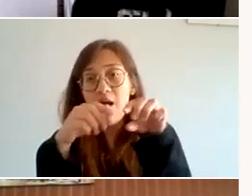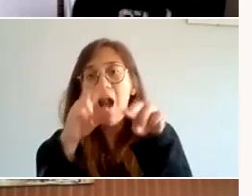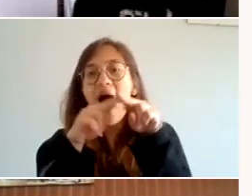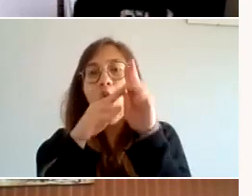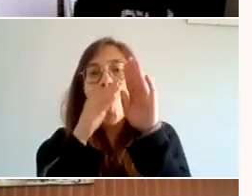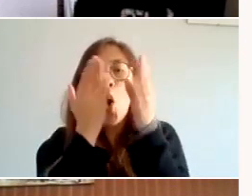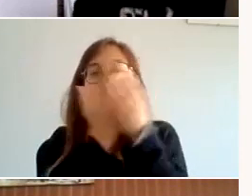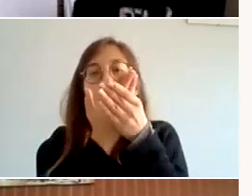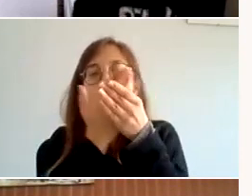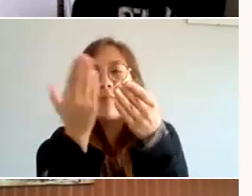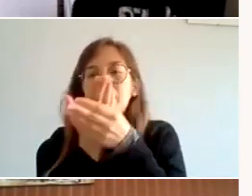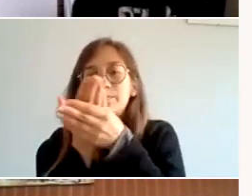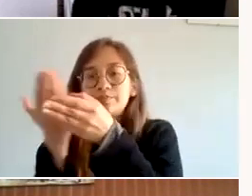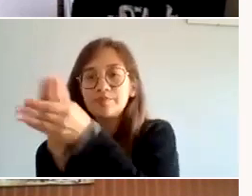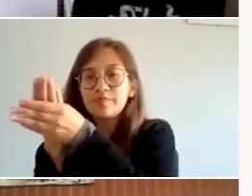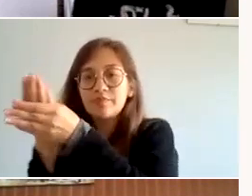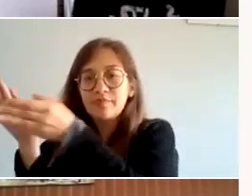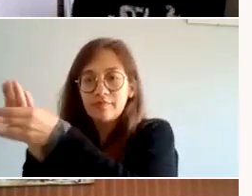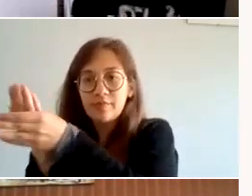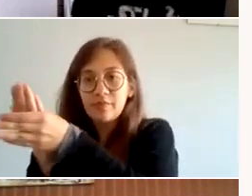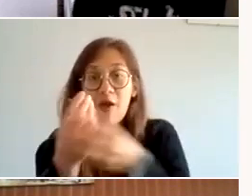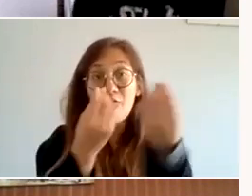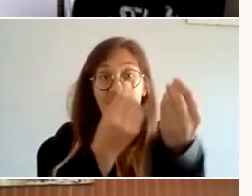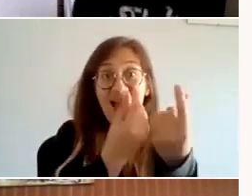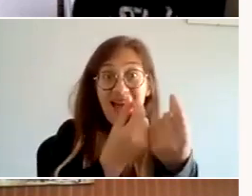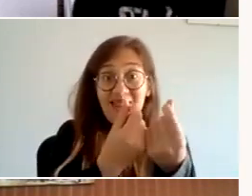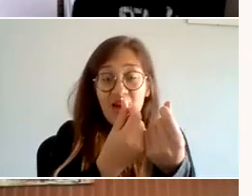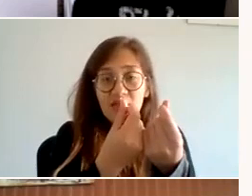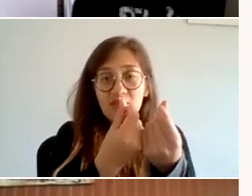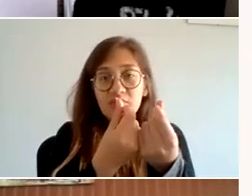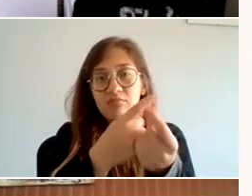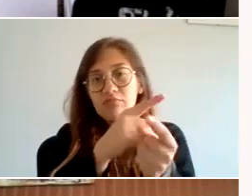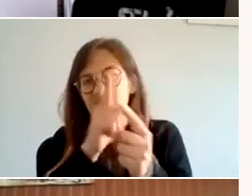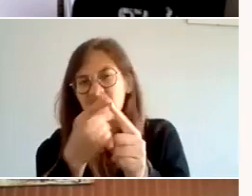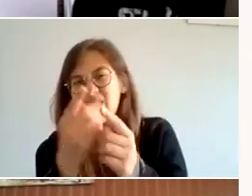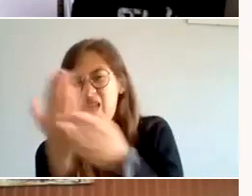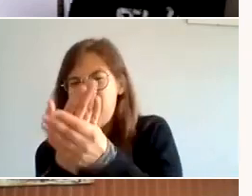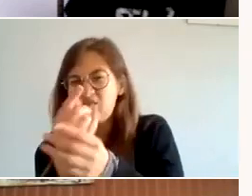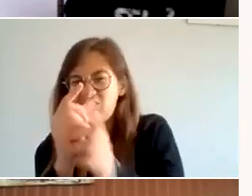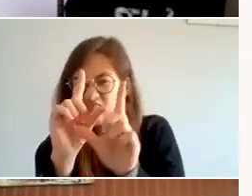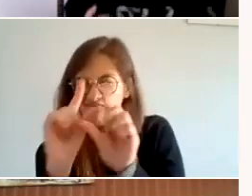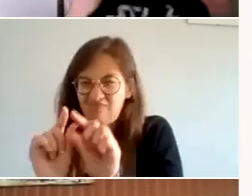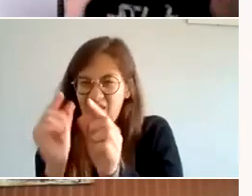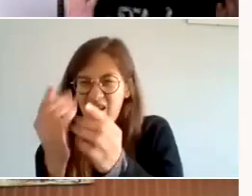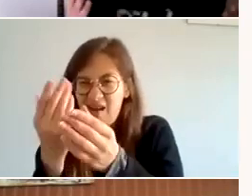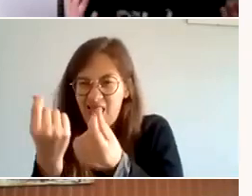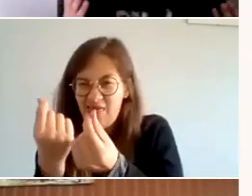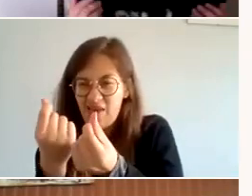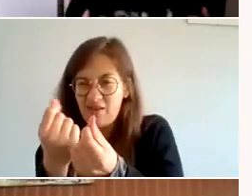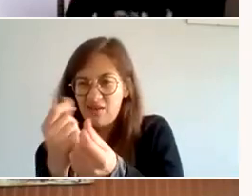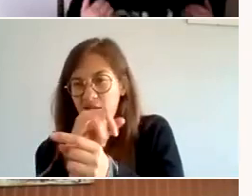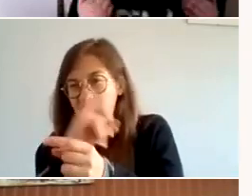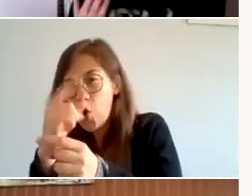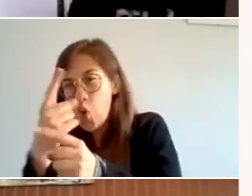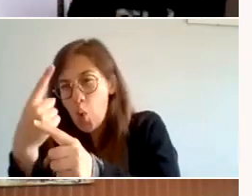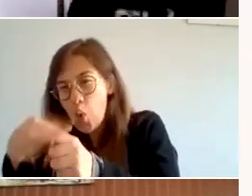Cielo, Latindex, Scopus, que son nombres que ustedes pueden buscar. Generalmente los que son de más impacto, o sea,